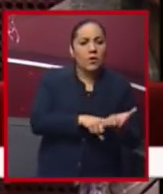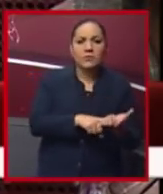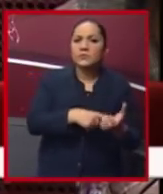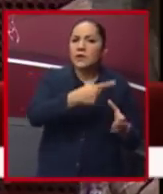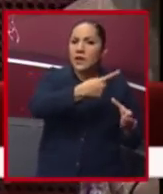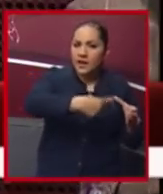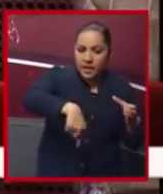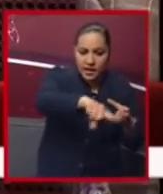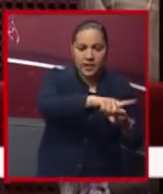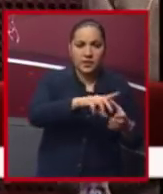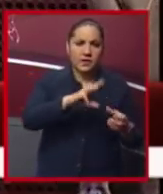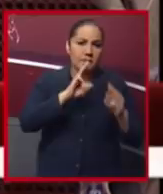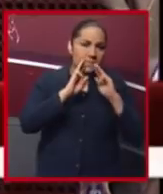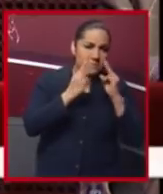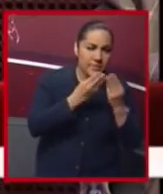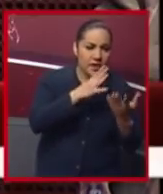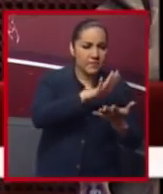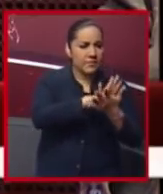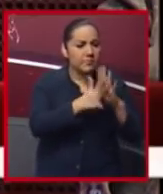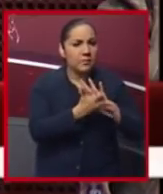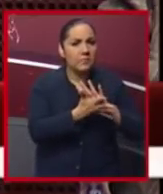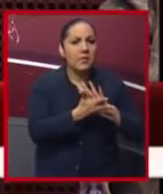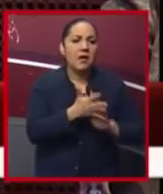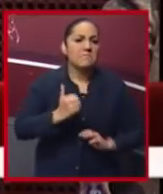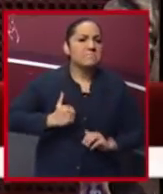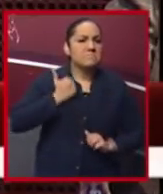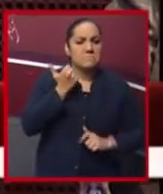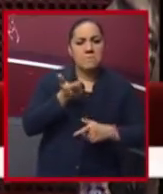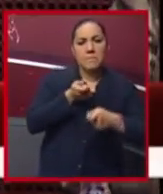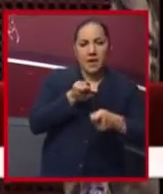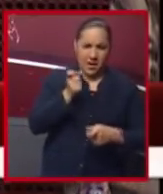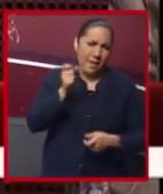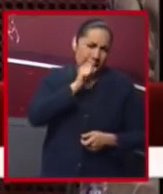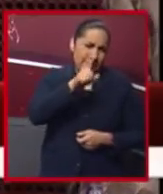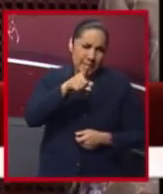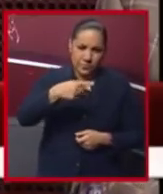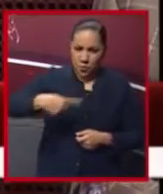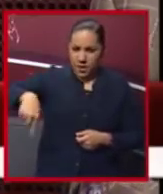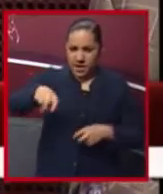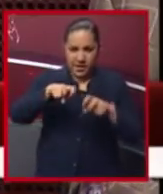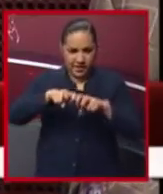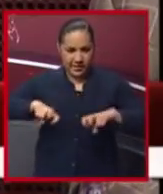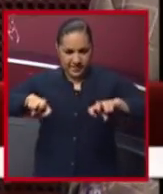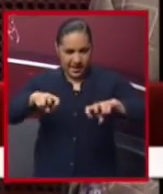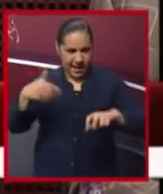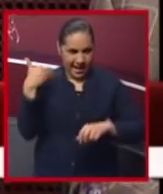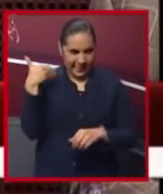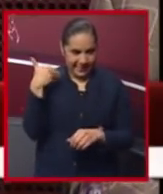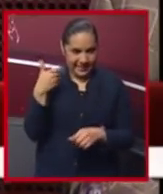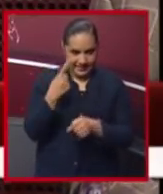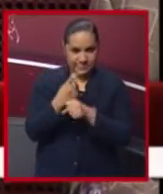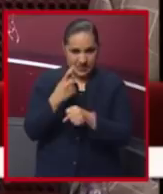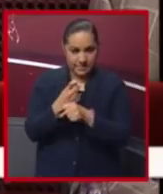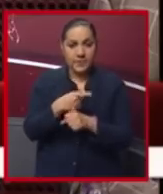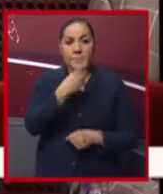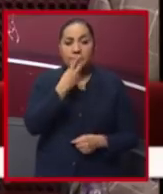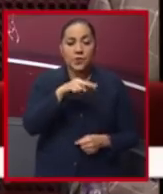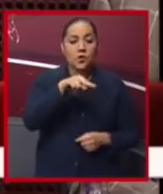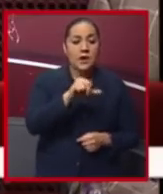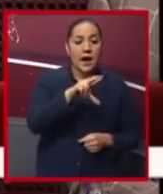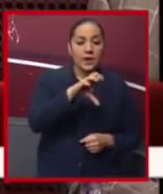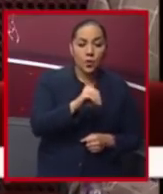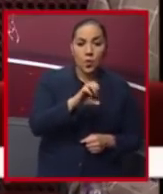narcoestado del que hablaron los compañeros en la mesa anterior. Y fortalece al narcoestado